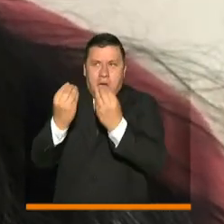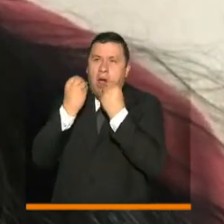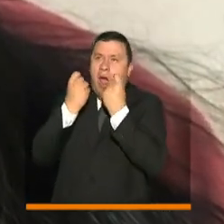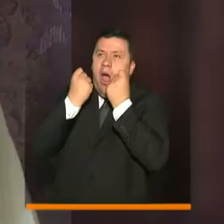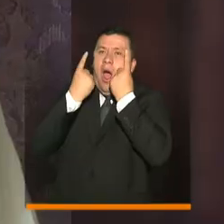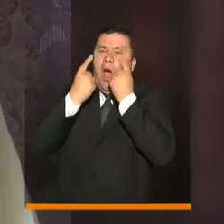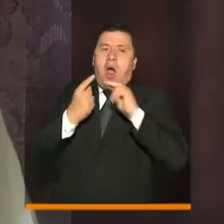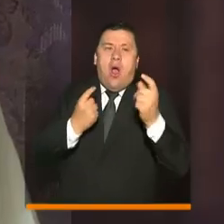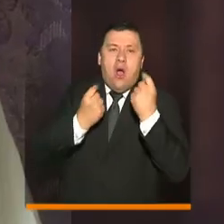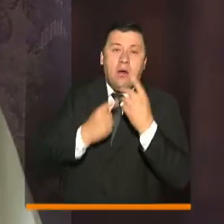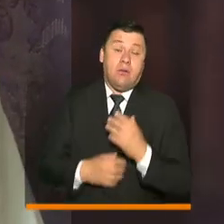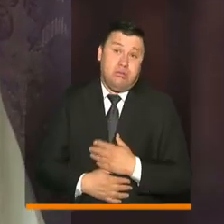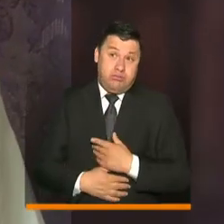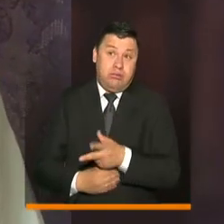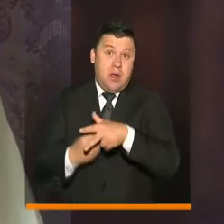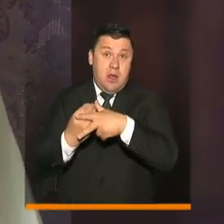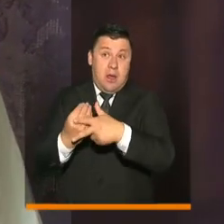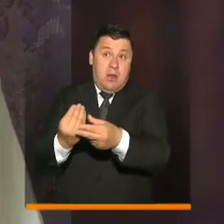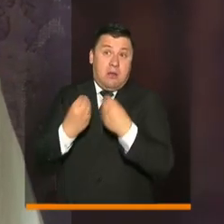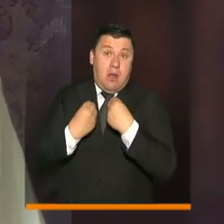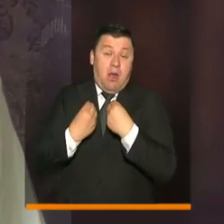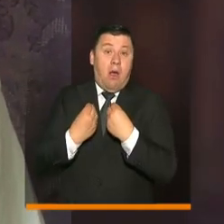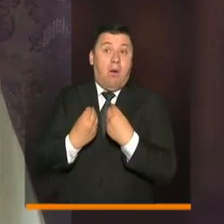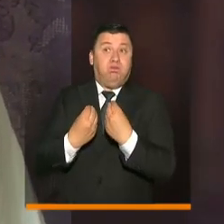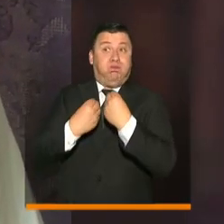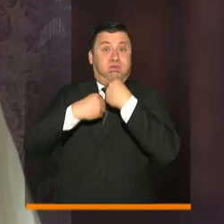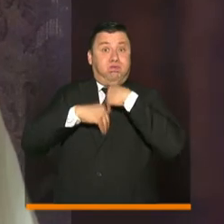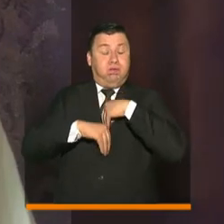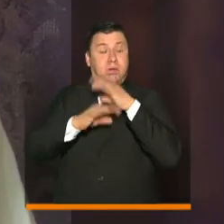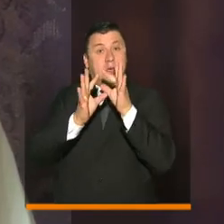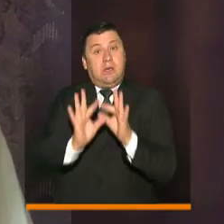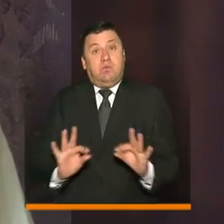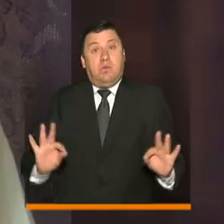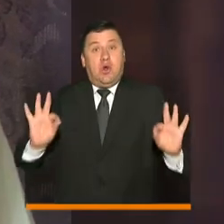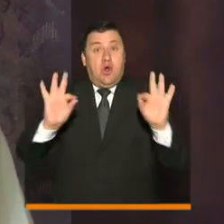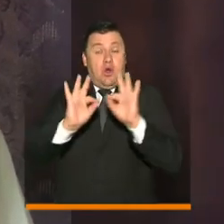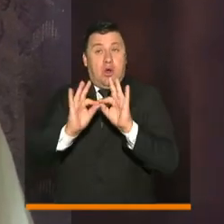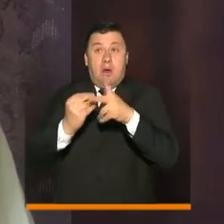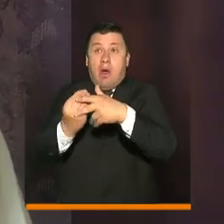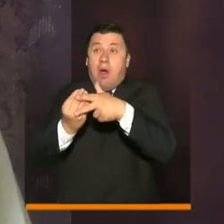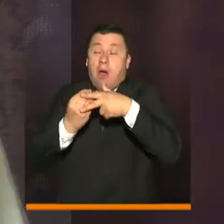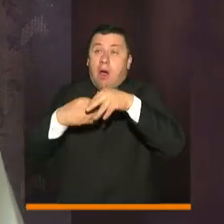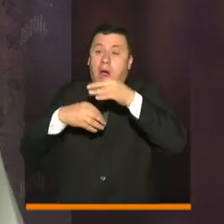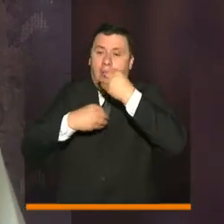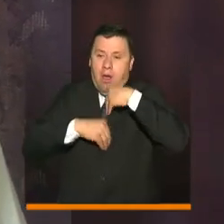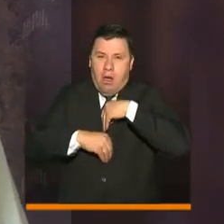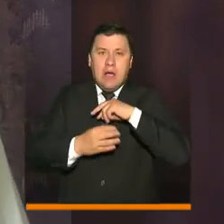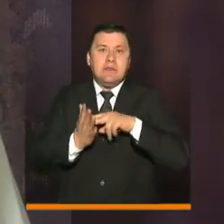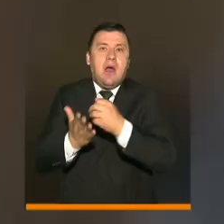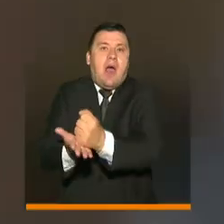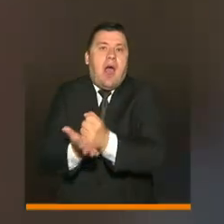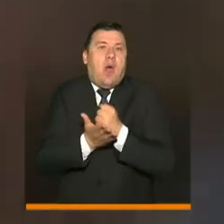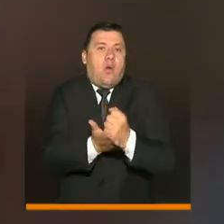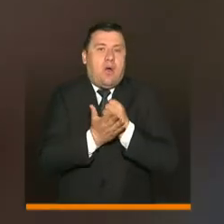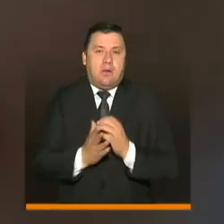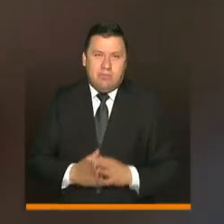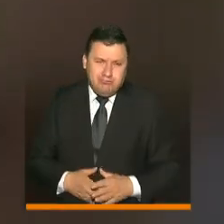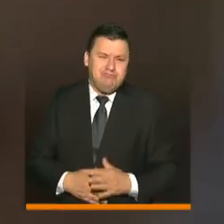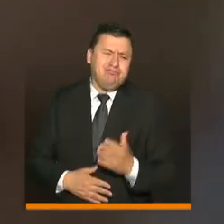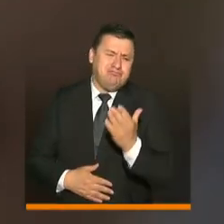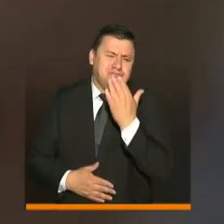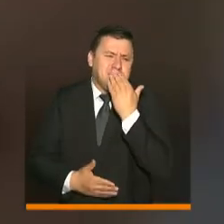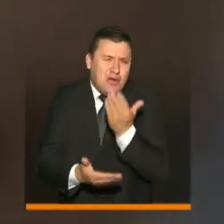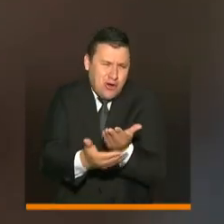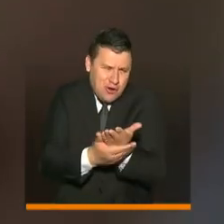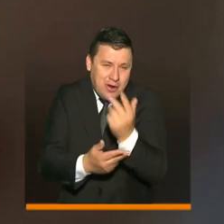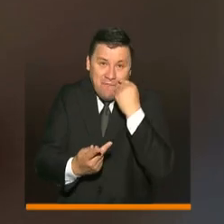comprender a los demás. Todas estas herramientas que nos proveen son muy importantes porque de cualquier forma nos están ayudando. Y por eso les